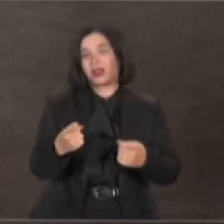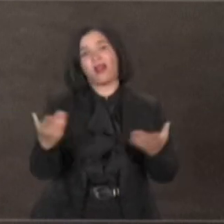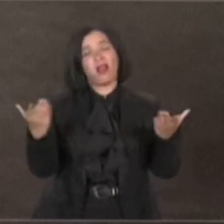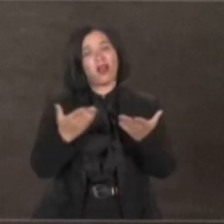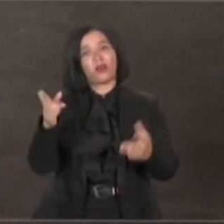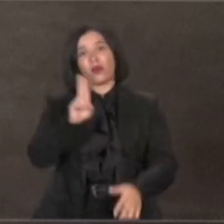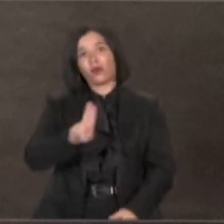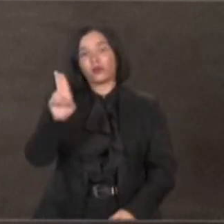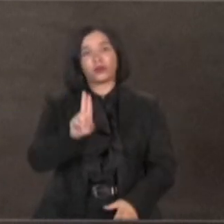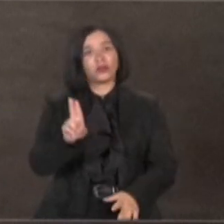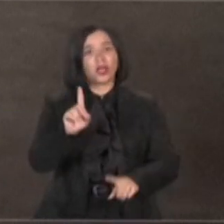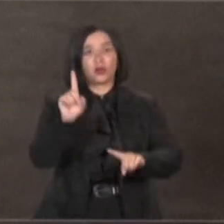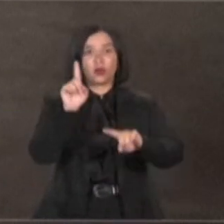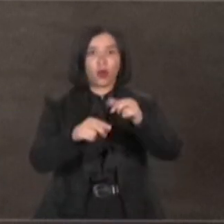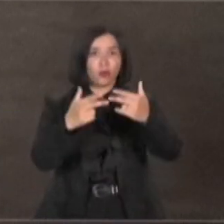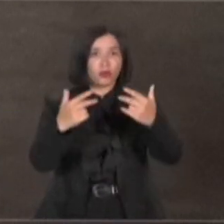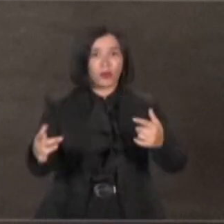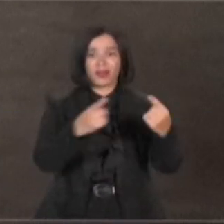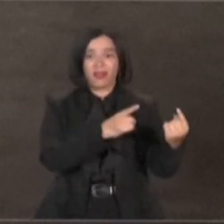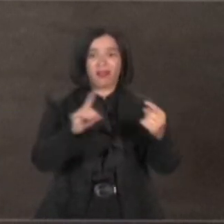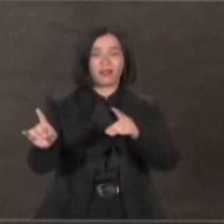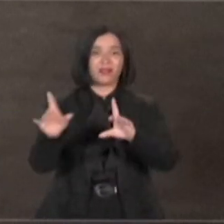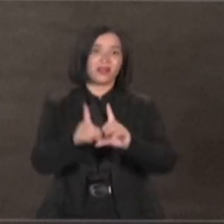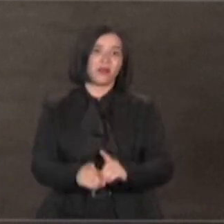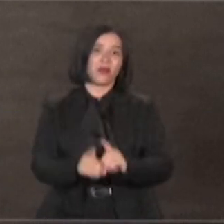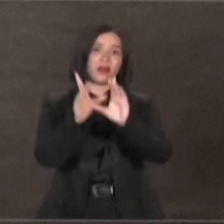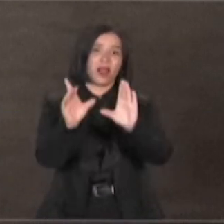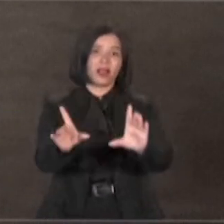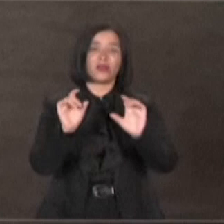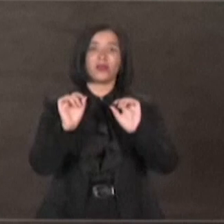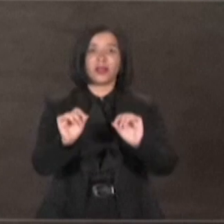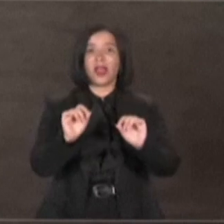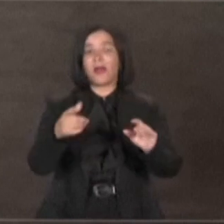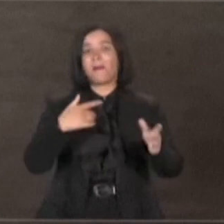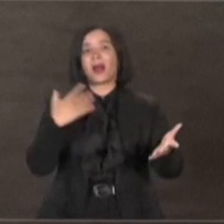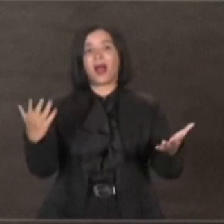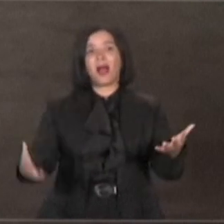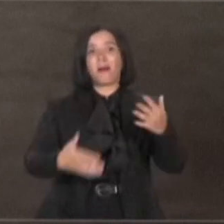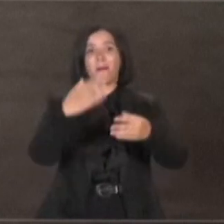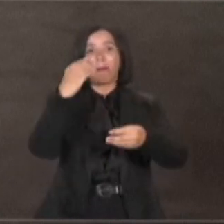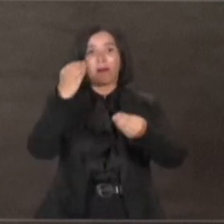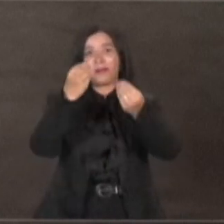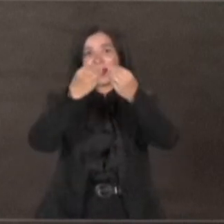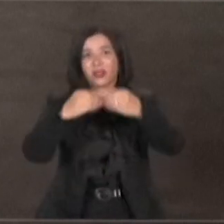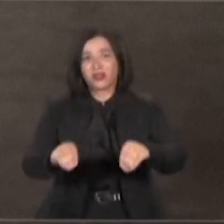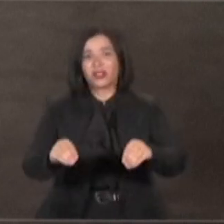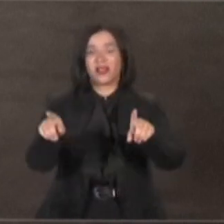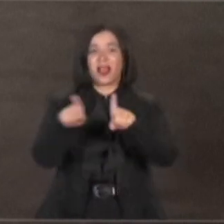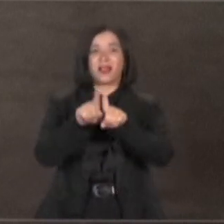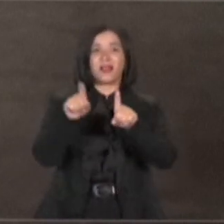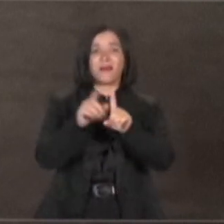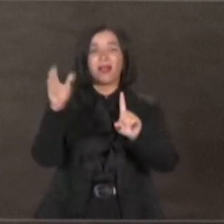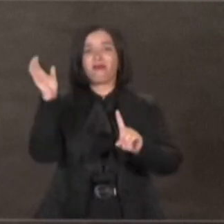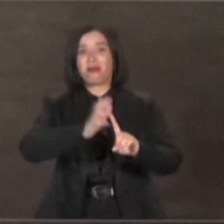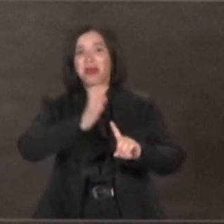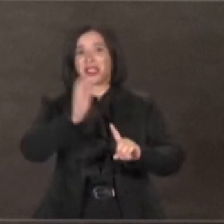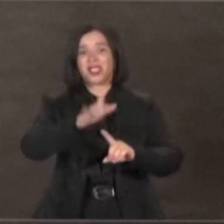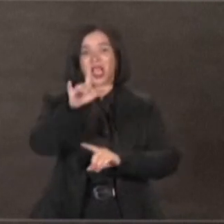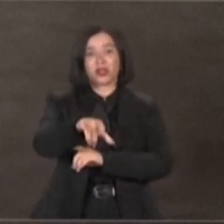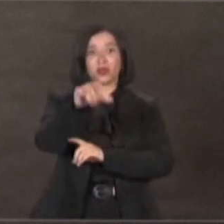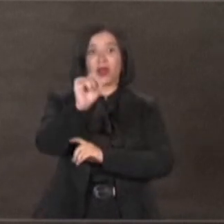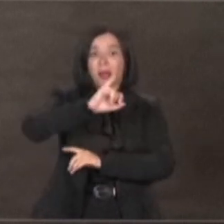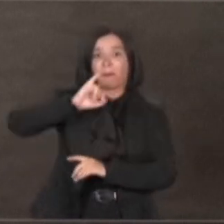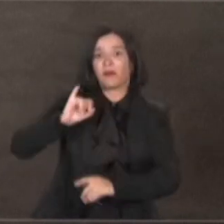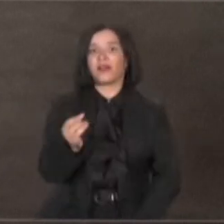antidemocráticos para encaminar libertades contaminar elecciones y aprovecharse del miedo como un virus que enferma por la desconfianza a las